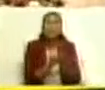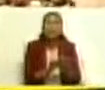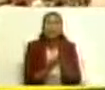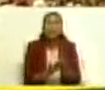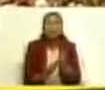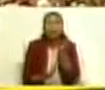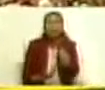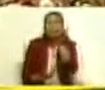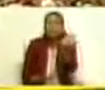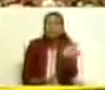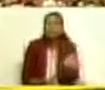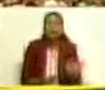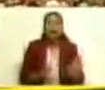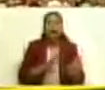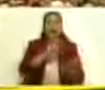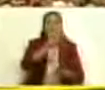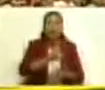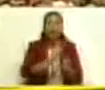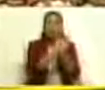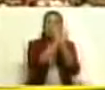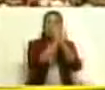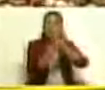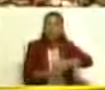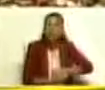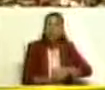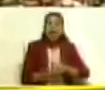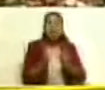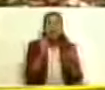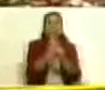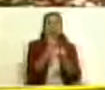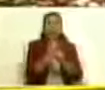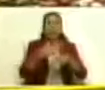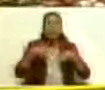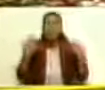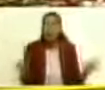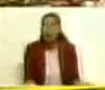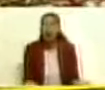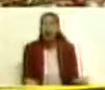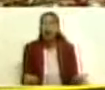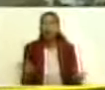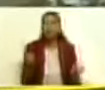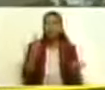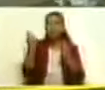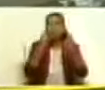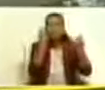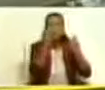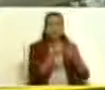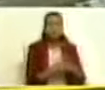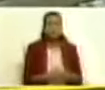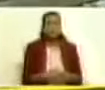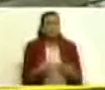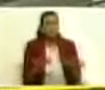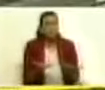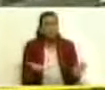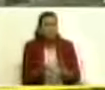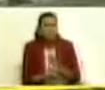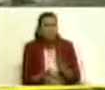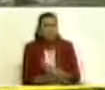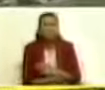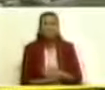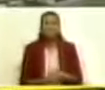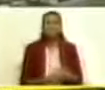tengo es avanzar en la transformación de la competencia del poder popular, presidente.